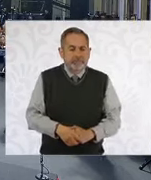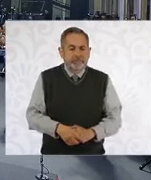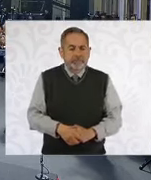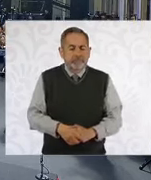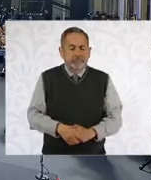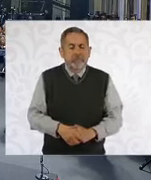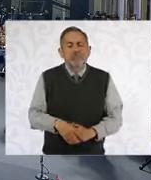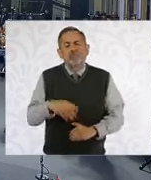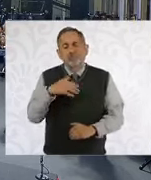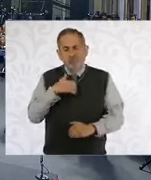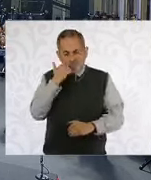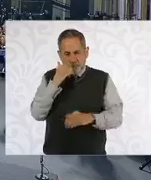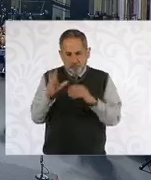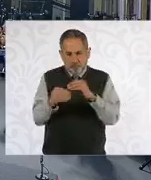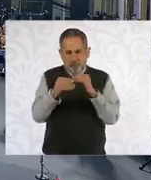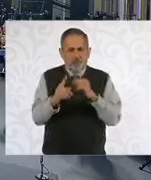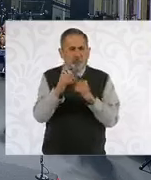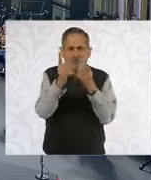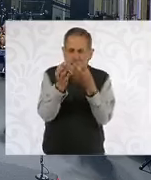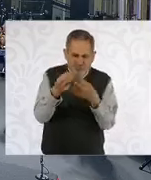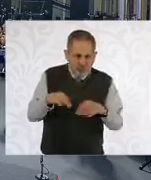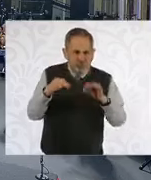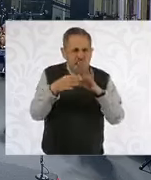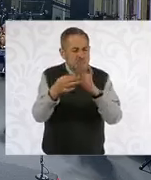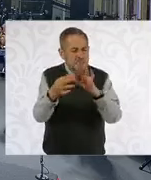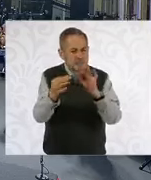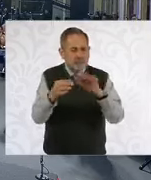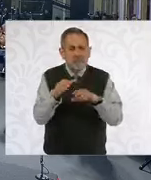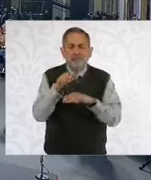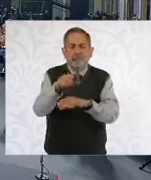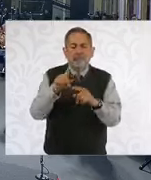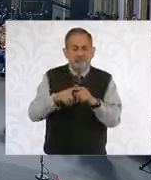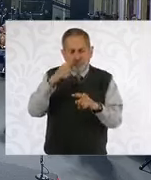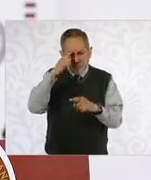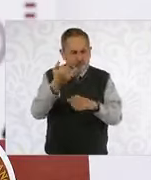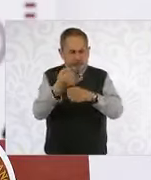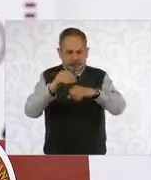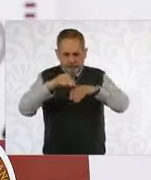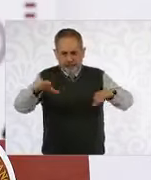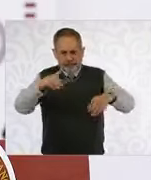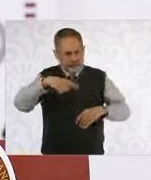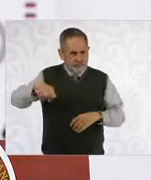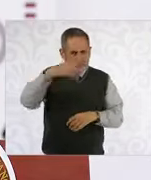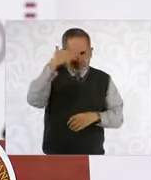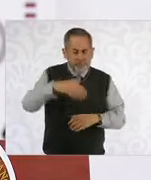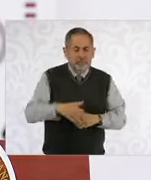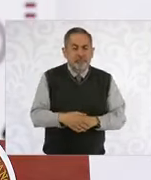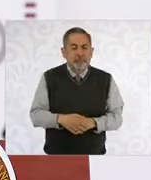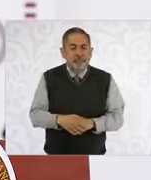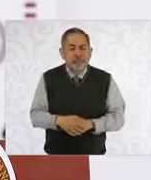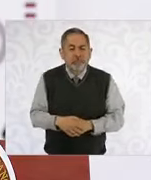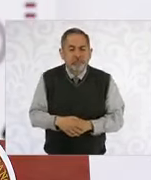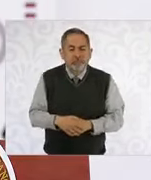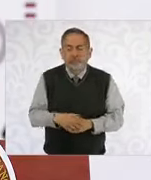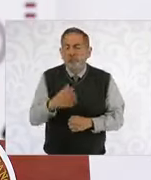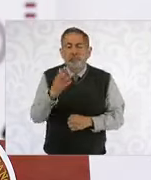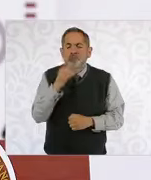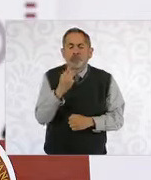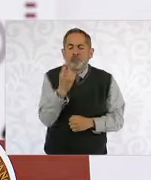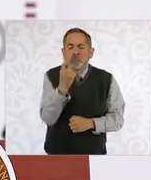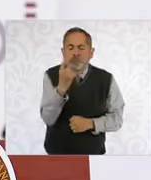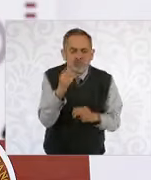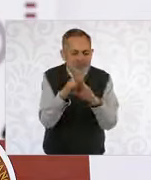Yo quisiera agregar en esto algo que creo que es muy importante, sobre todo para la información general. No hay un solo caso,